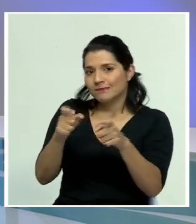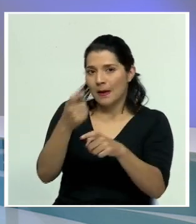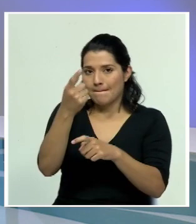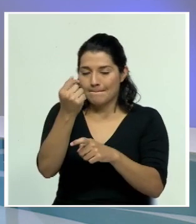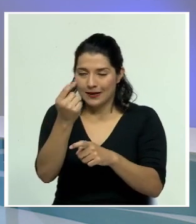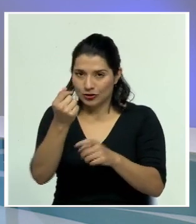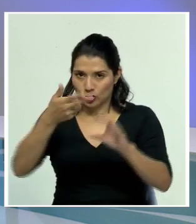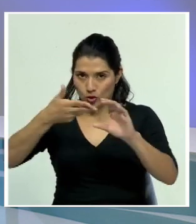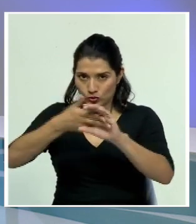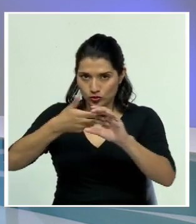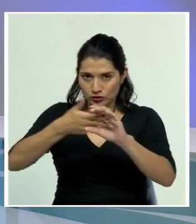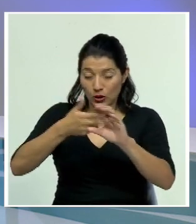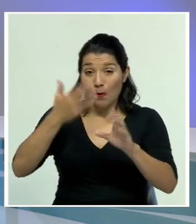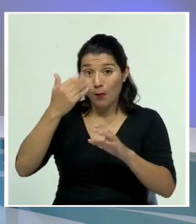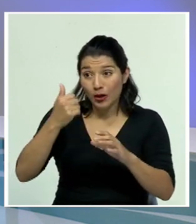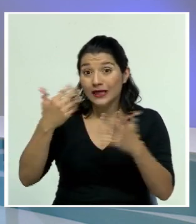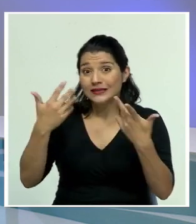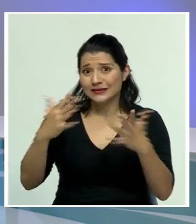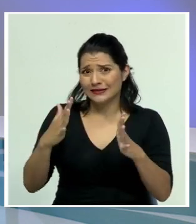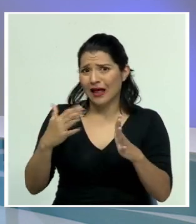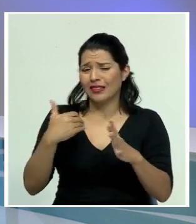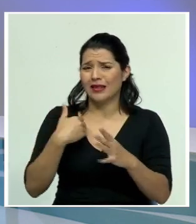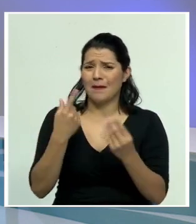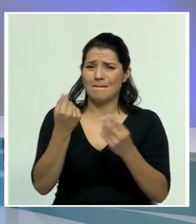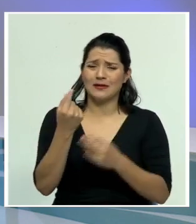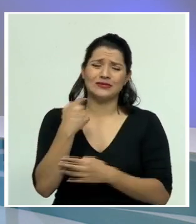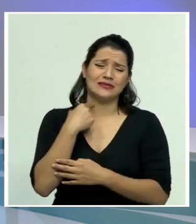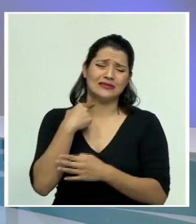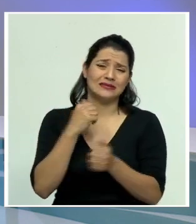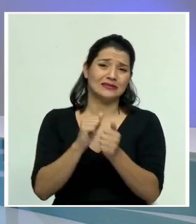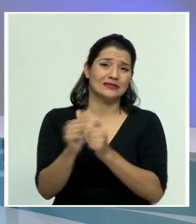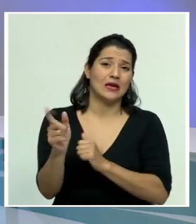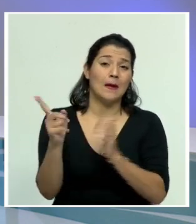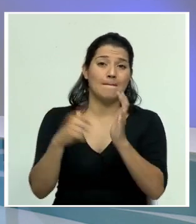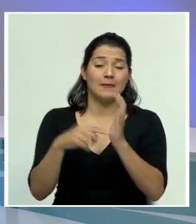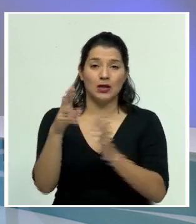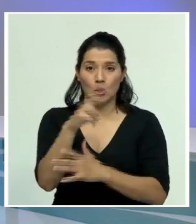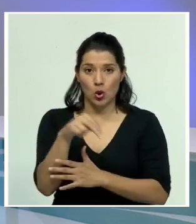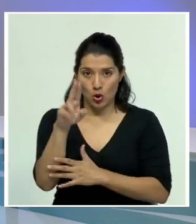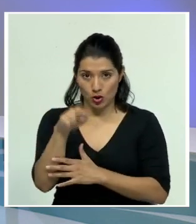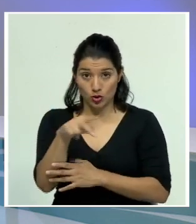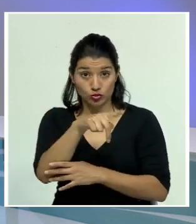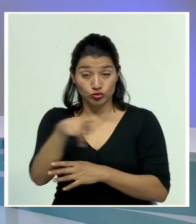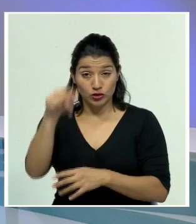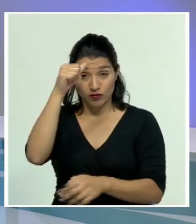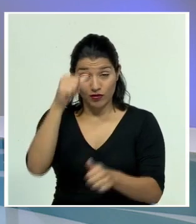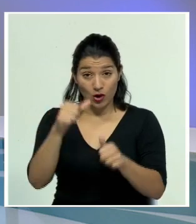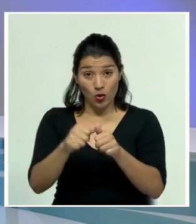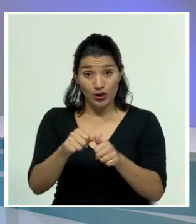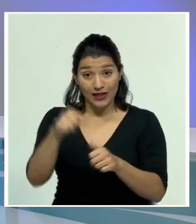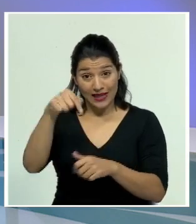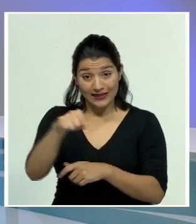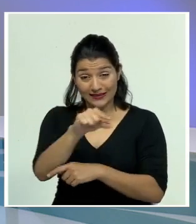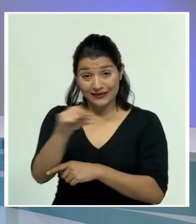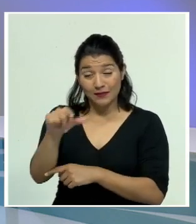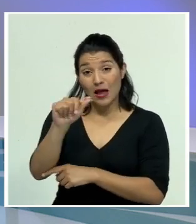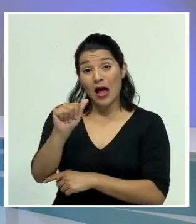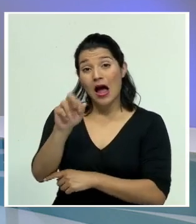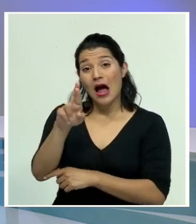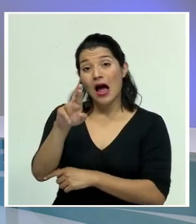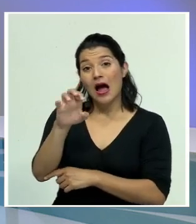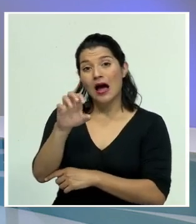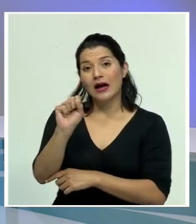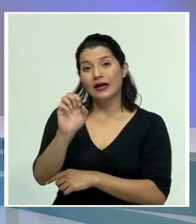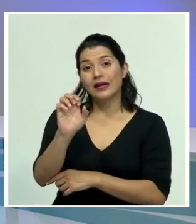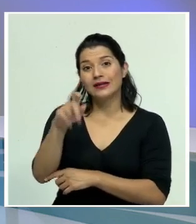los combustibles luego de que alcanzaran precios históricos superiores a los 1.000 colones. Recordemos que esta semana la ARECEP